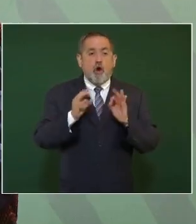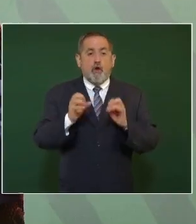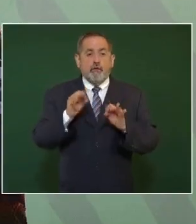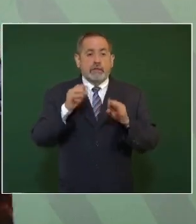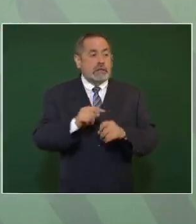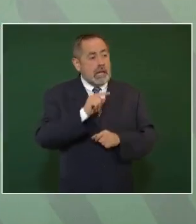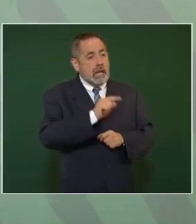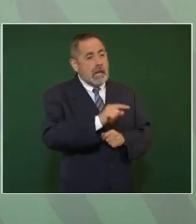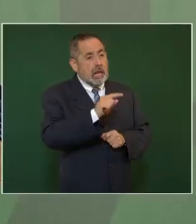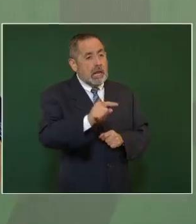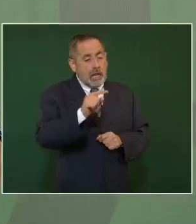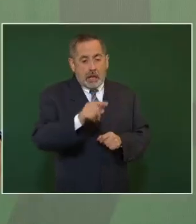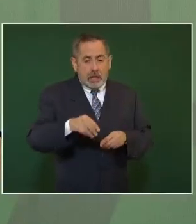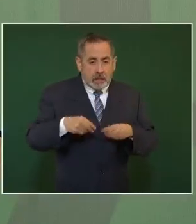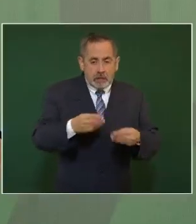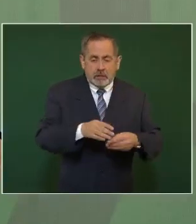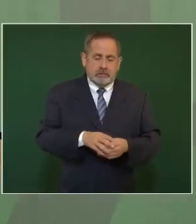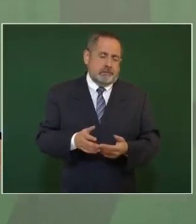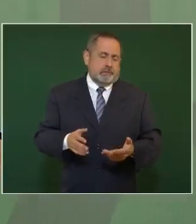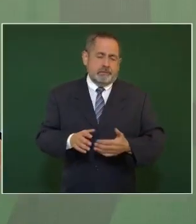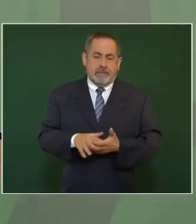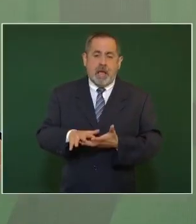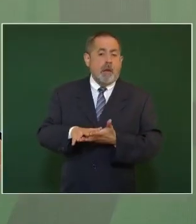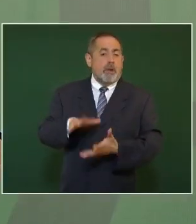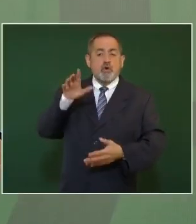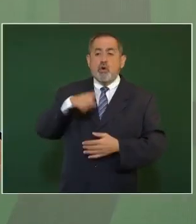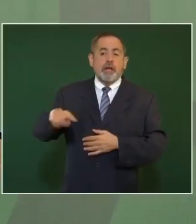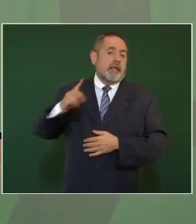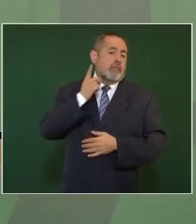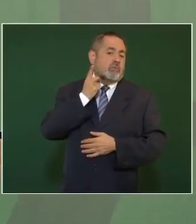Por lo general, los legisladores